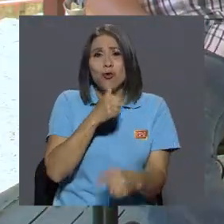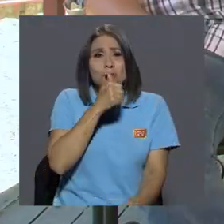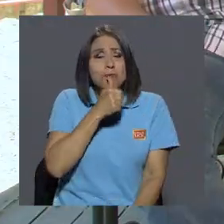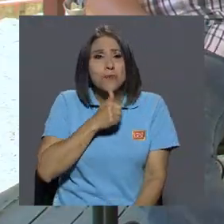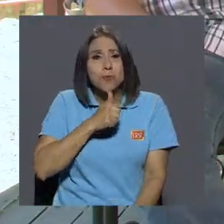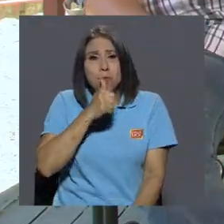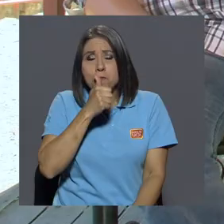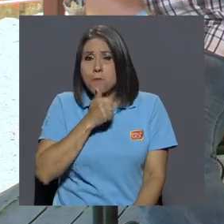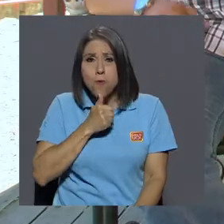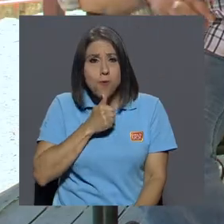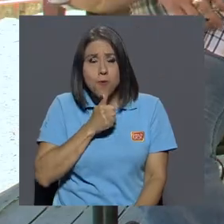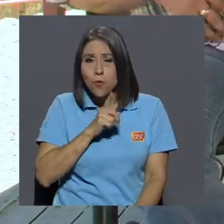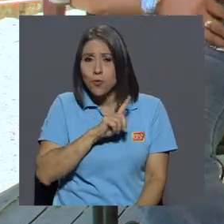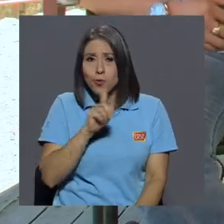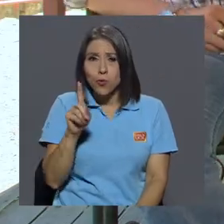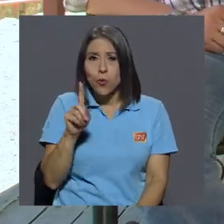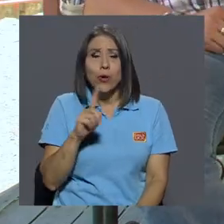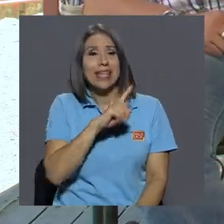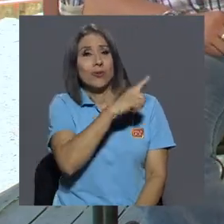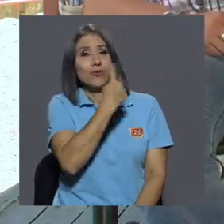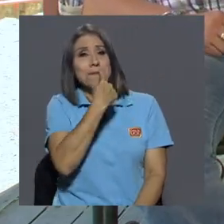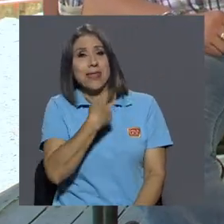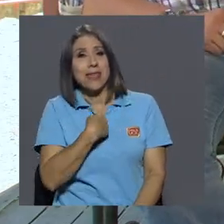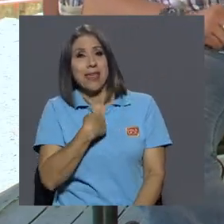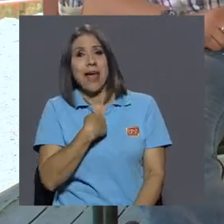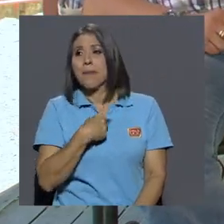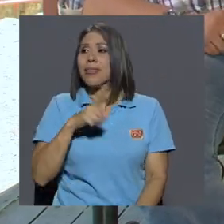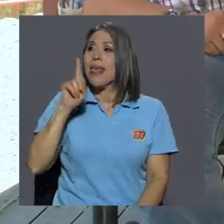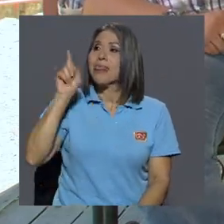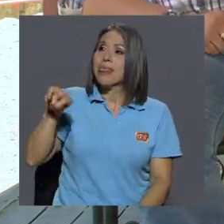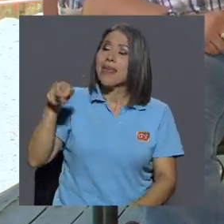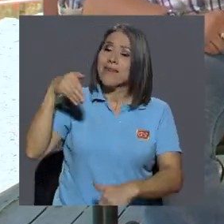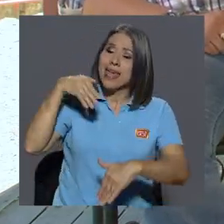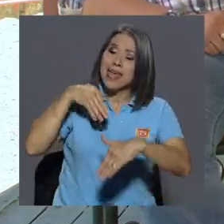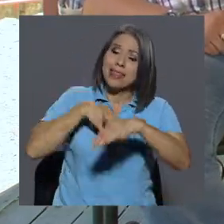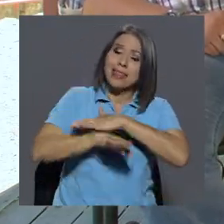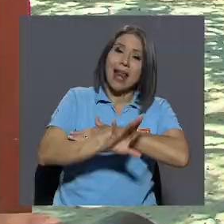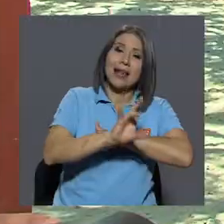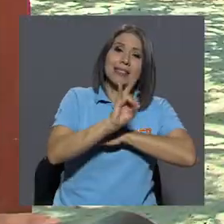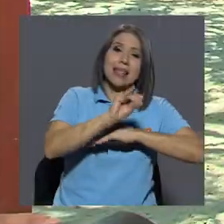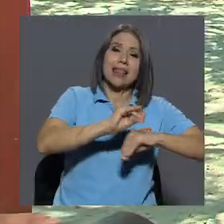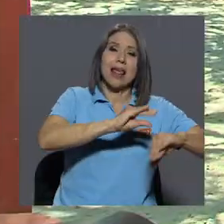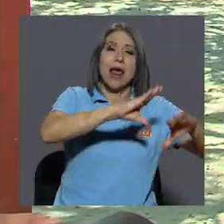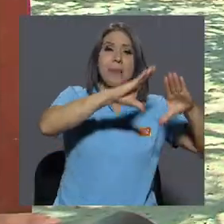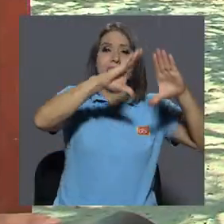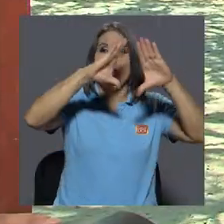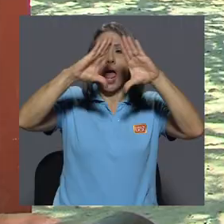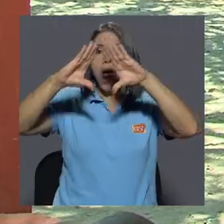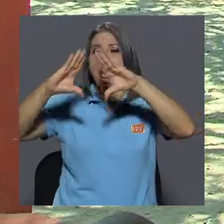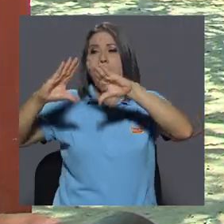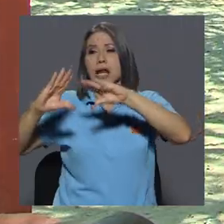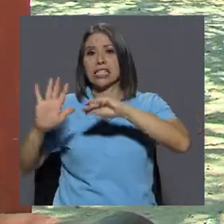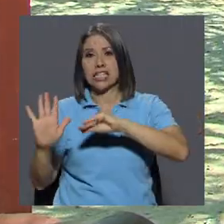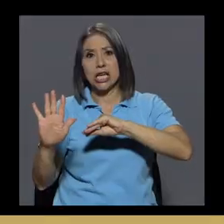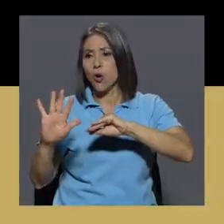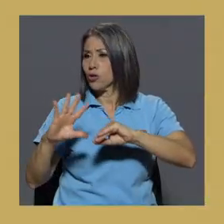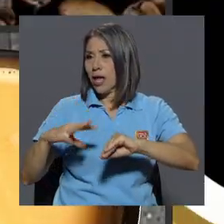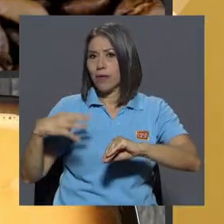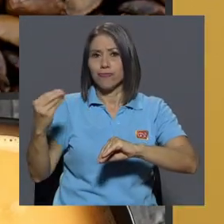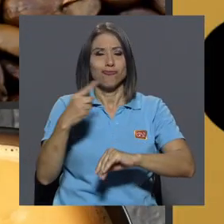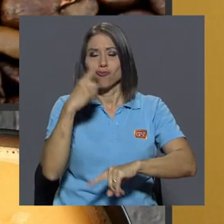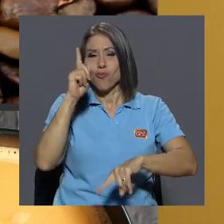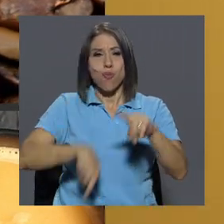usted me diga, tiene que entrar a las 7 de la mañana y tiene que irse a las 5 de la tarde. Yo no soporto